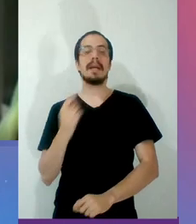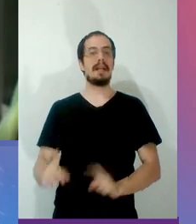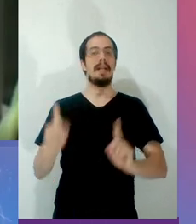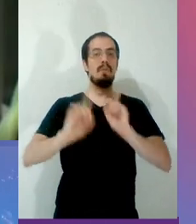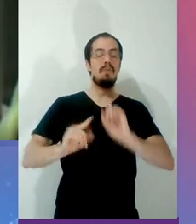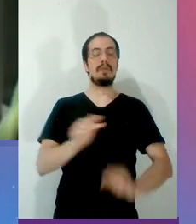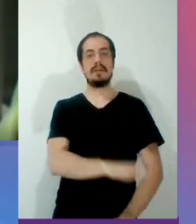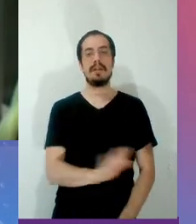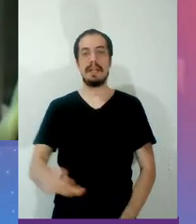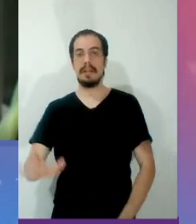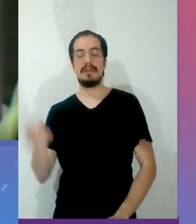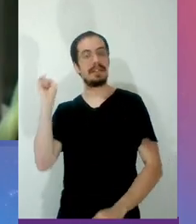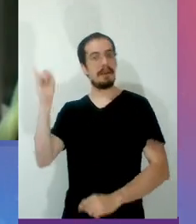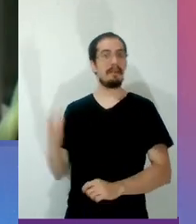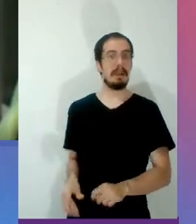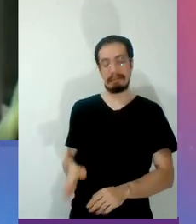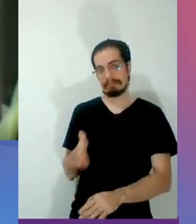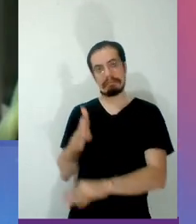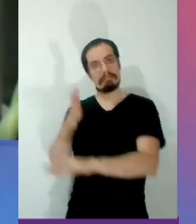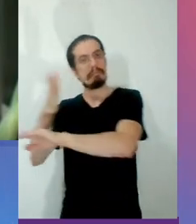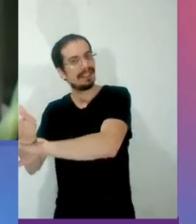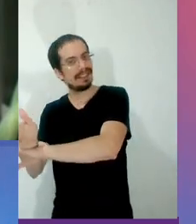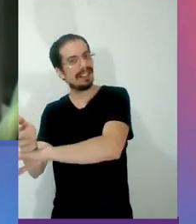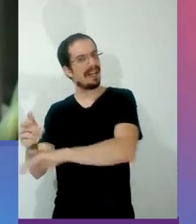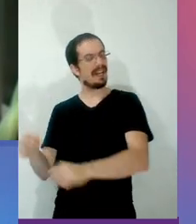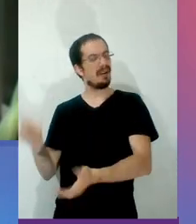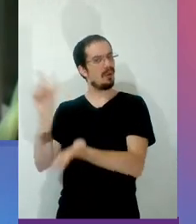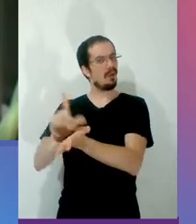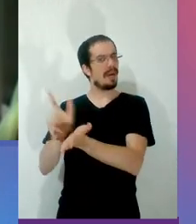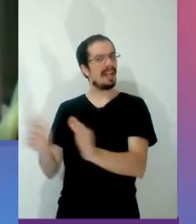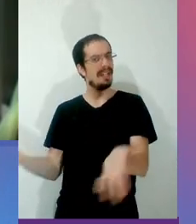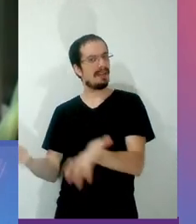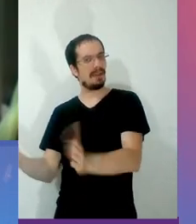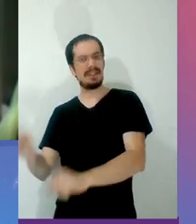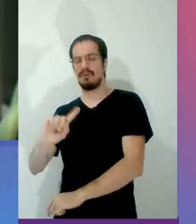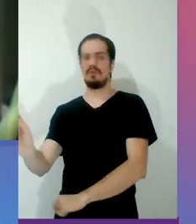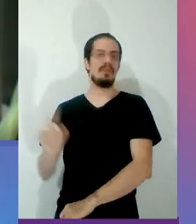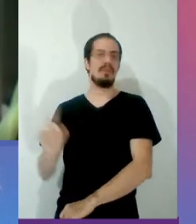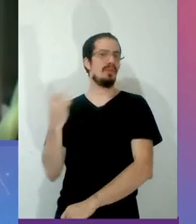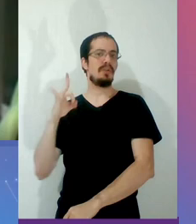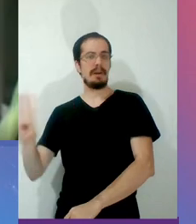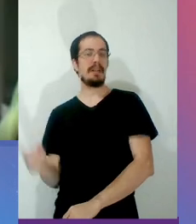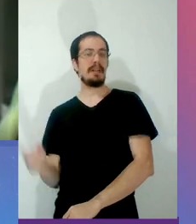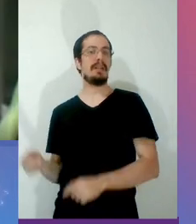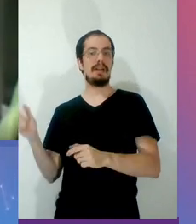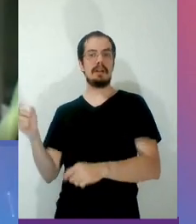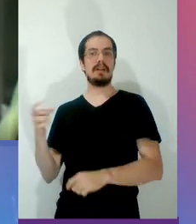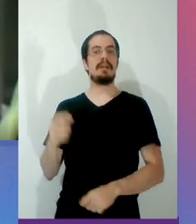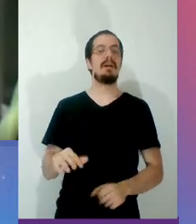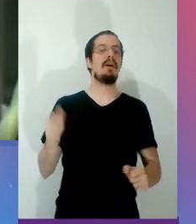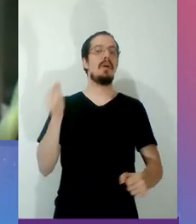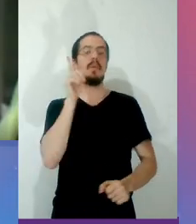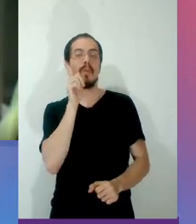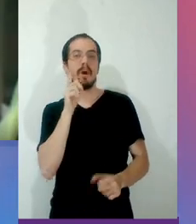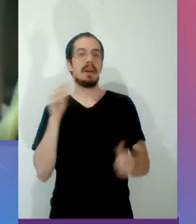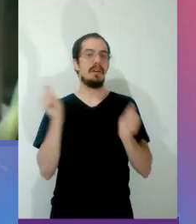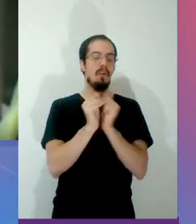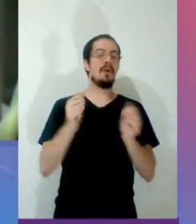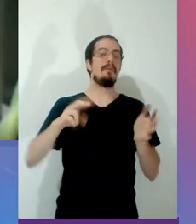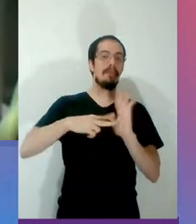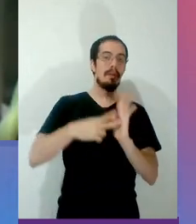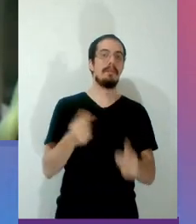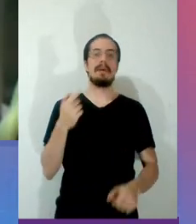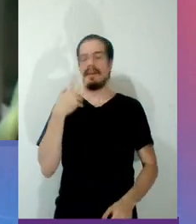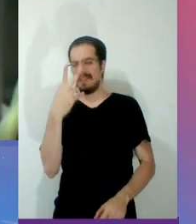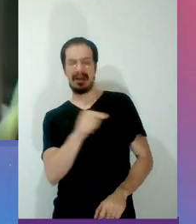Los niños que llegan, no son todos los niños que se atienden los que llegan a la sala de estimulación, son los que tienen, se les diagnostica un déficit en el